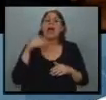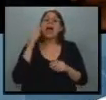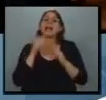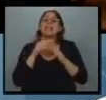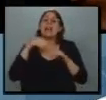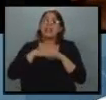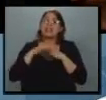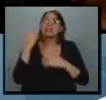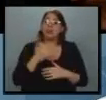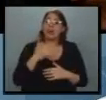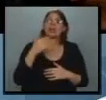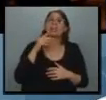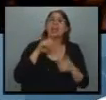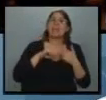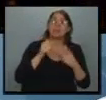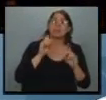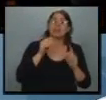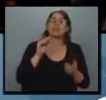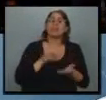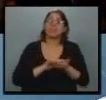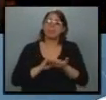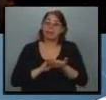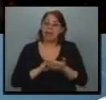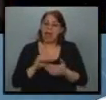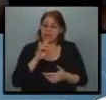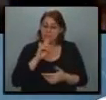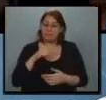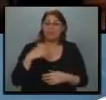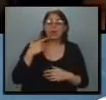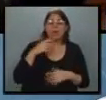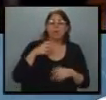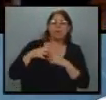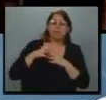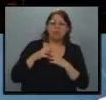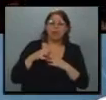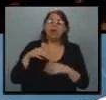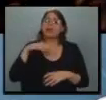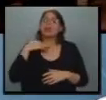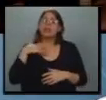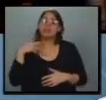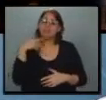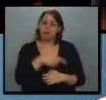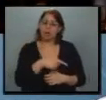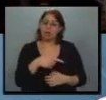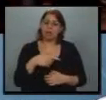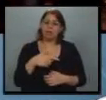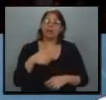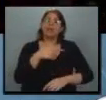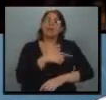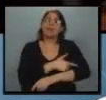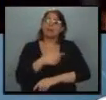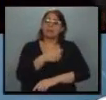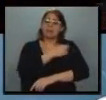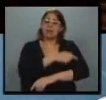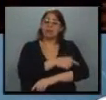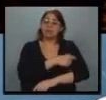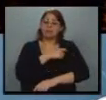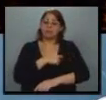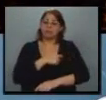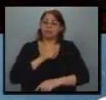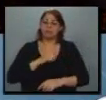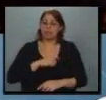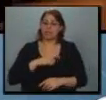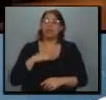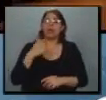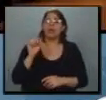esposa y la empleada. Cuando forcejea, le disparan. La bala ingresa por el brazo izquierdo y se aloja en el pecho.